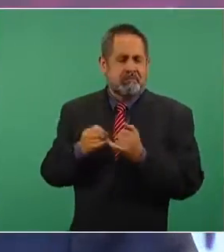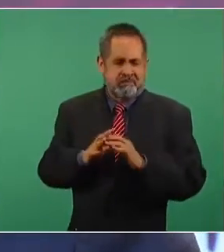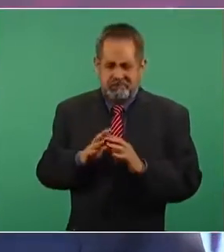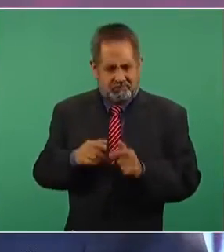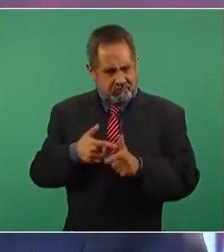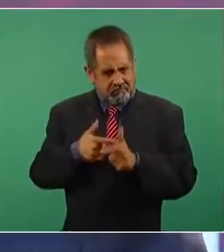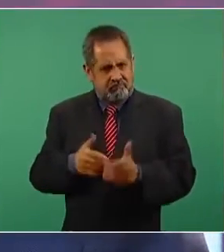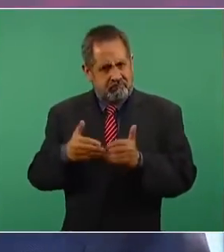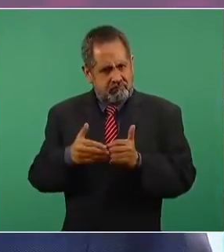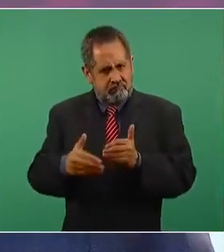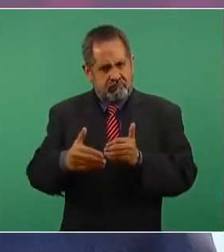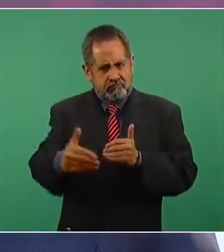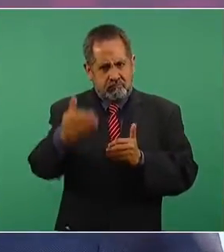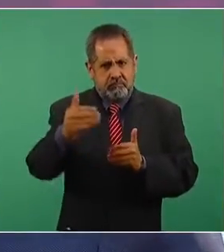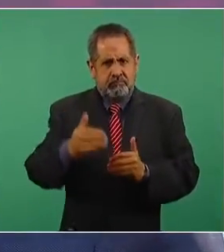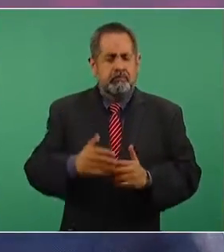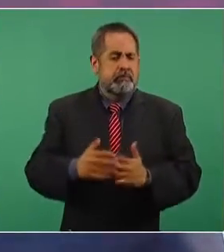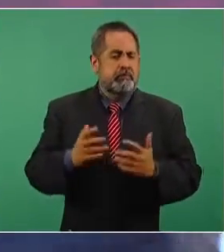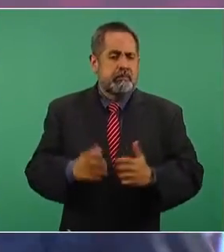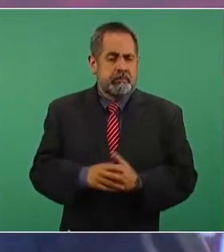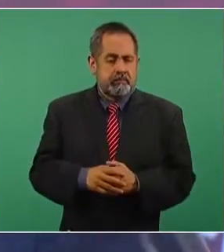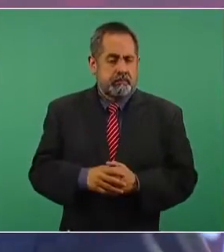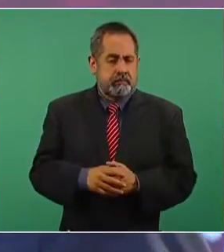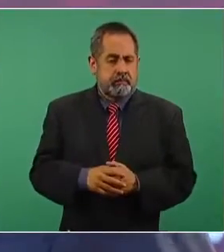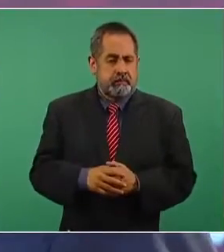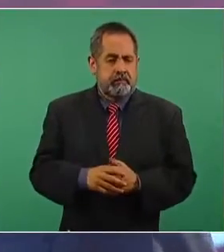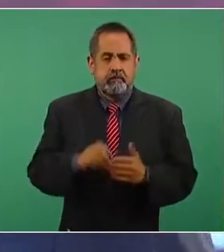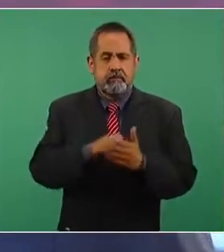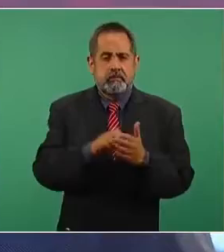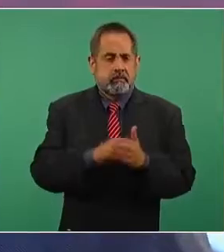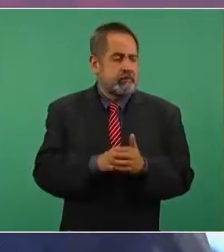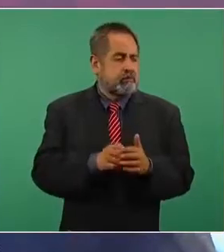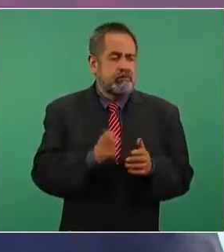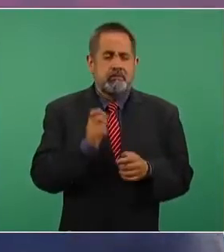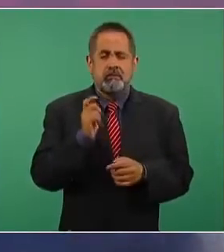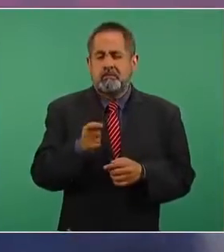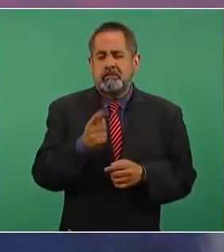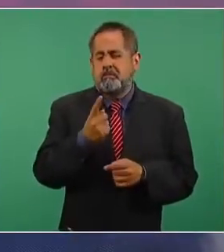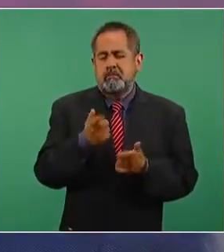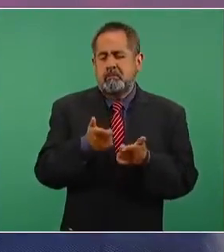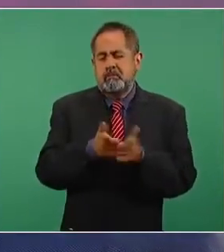trata de un grupo, una vanguardia,